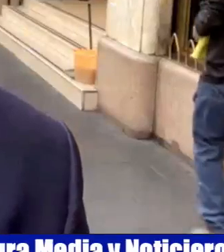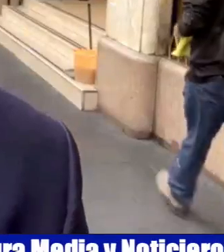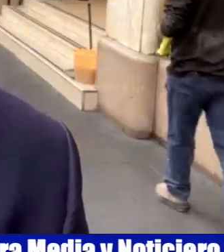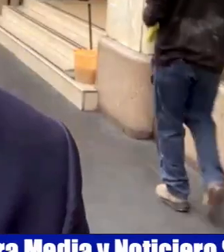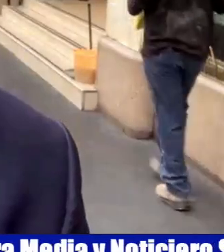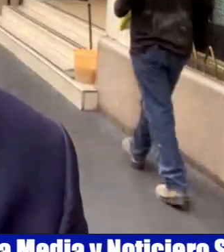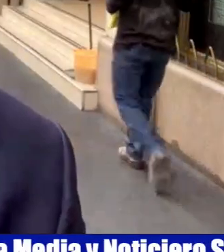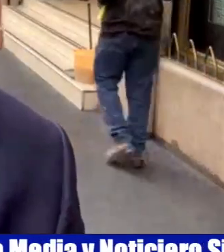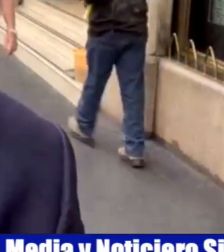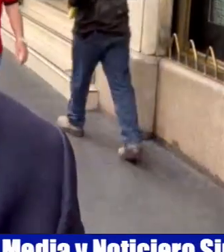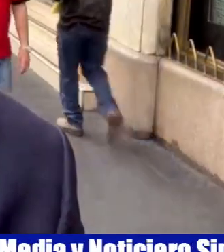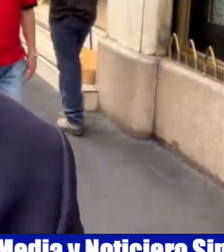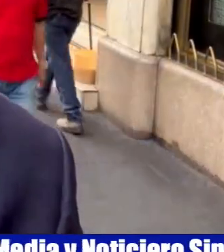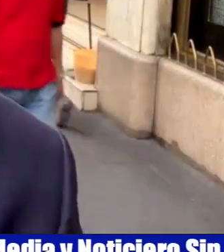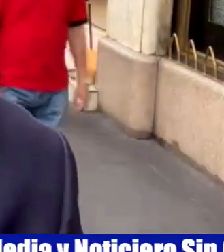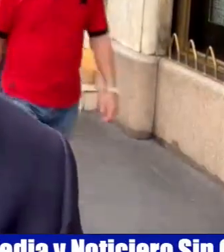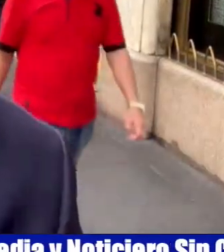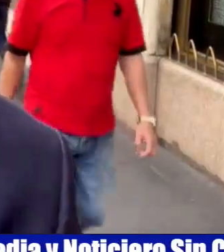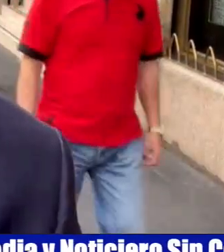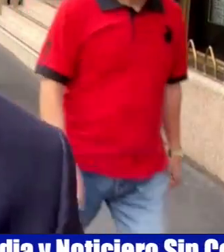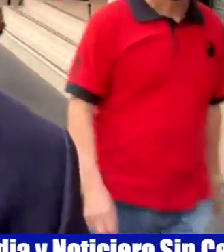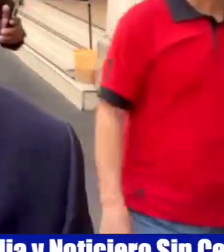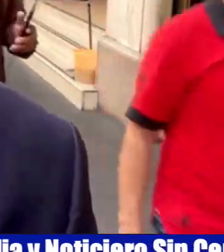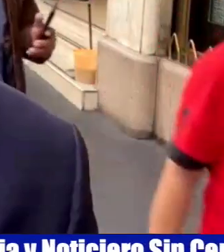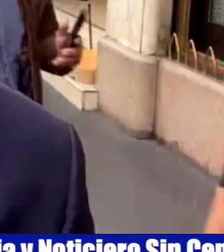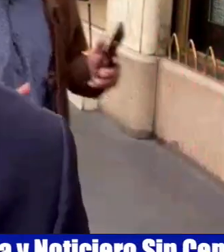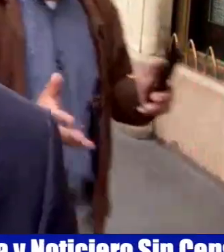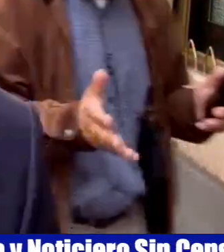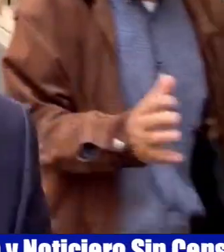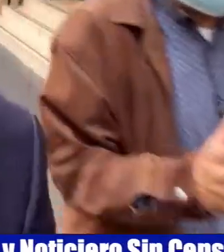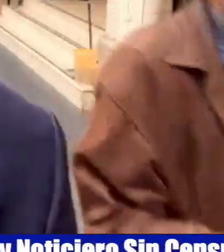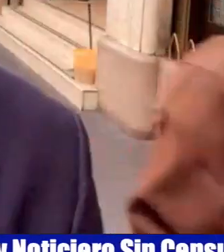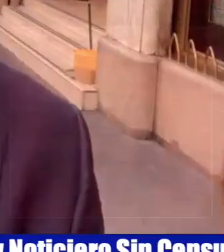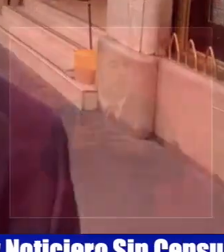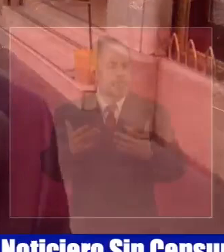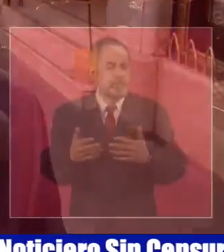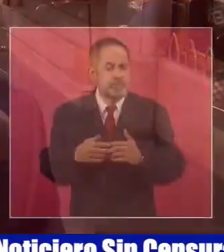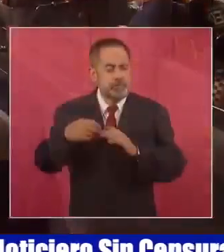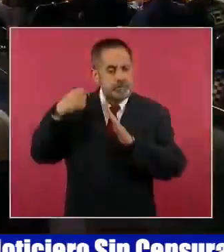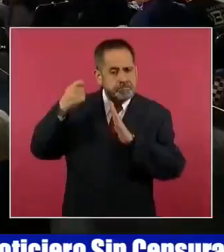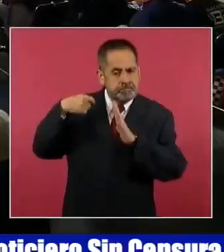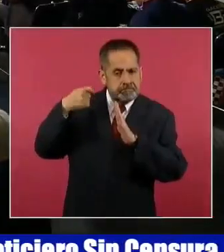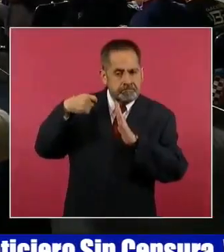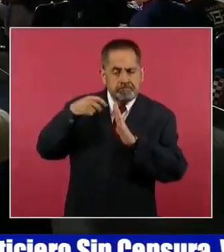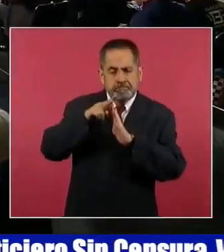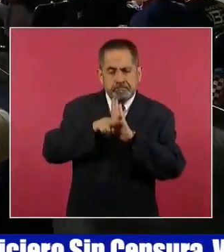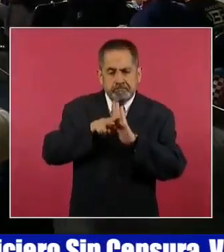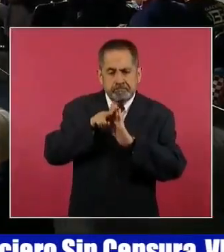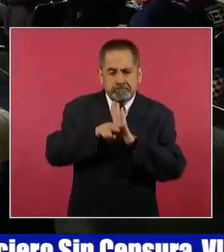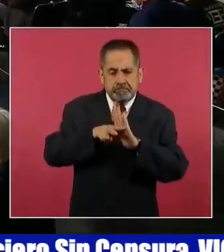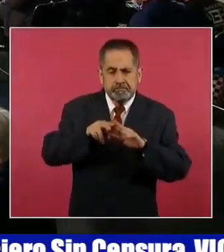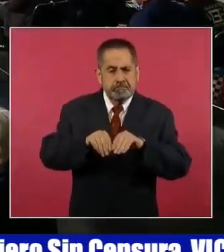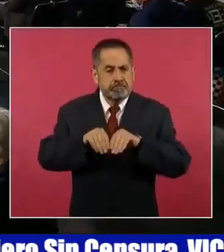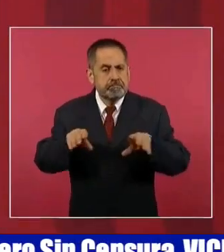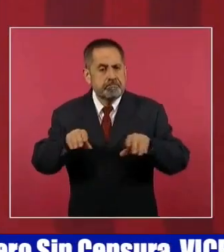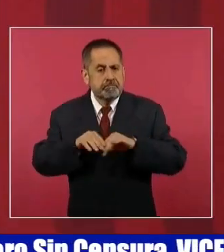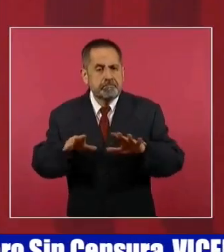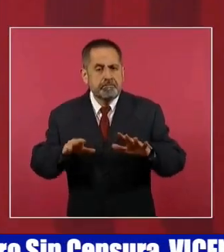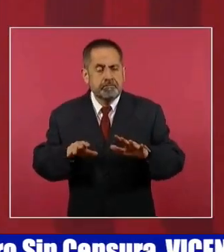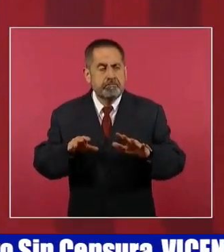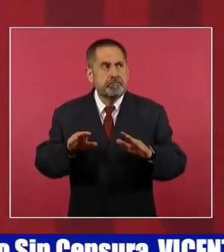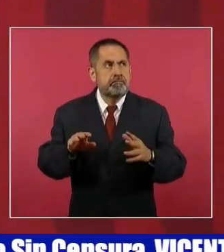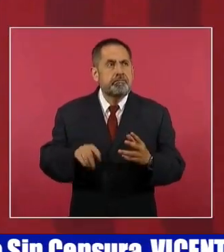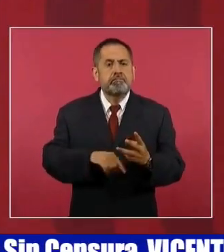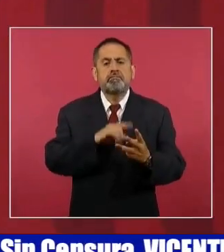retomar ahora un tema que le expuse al presidente Andrés Manuel López Obrador. El tema del racismo, del